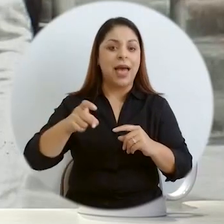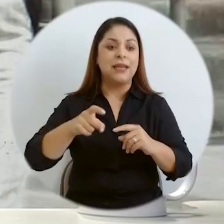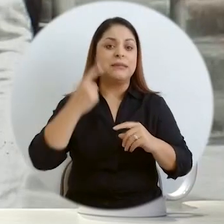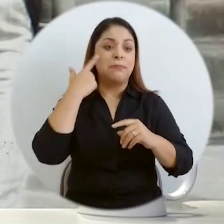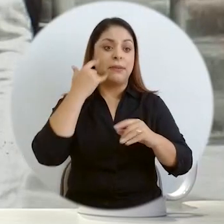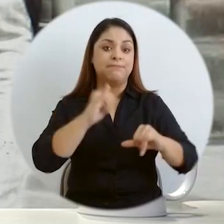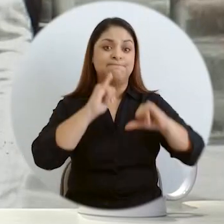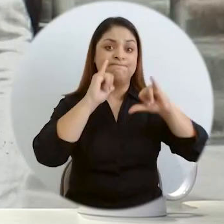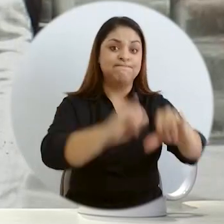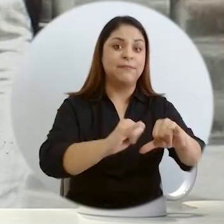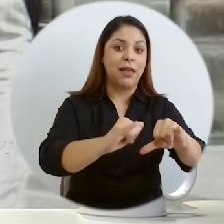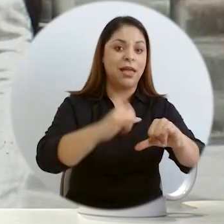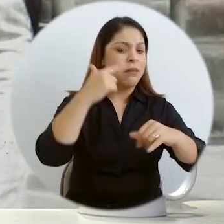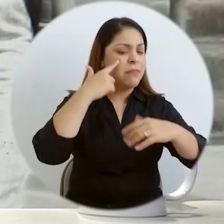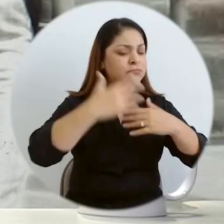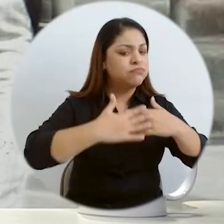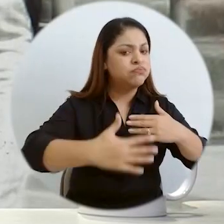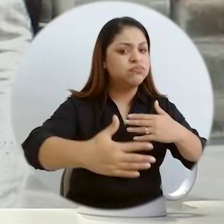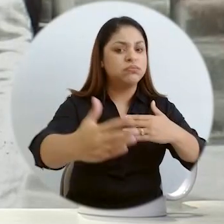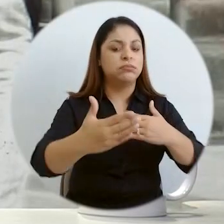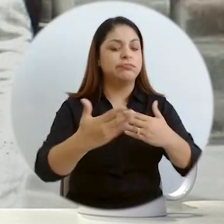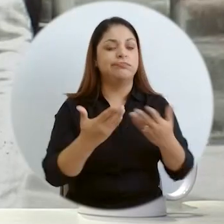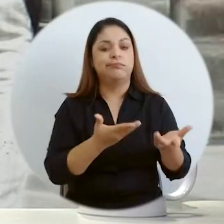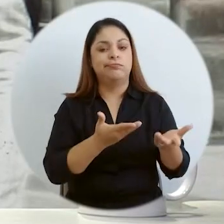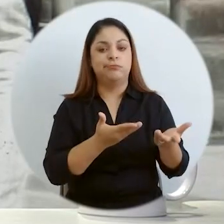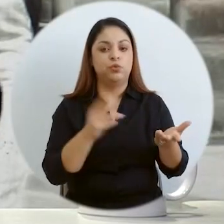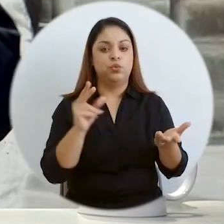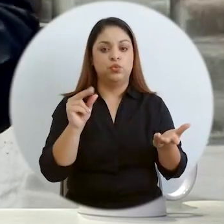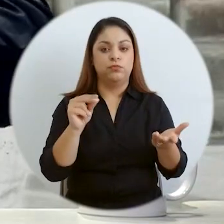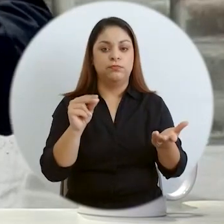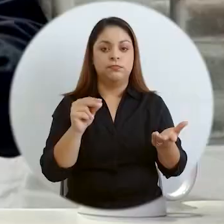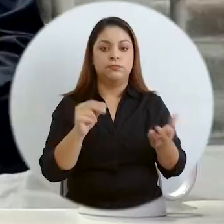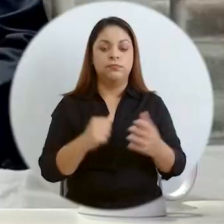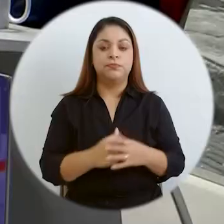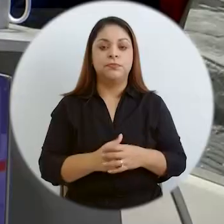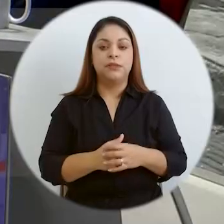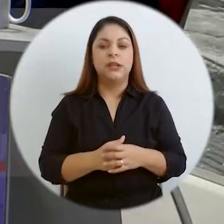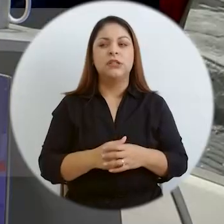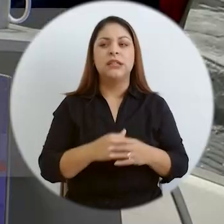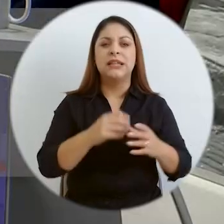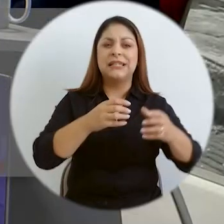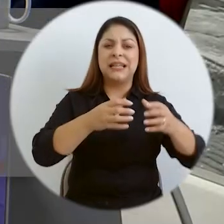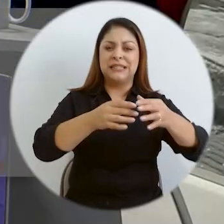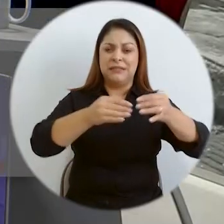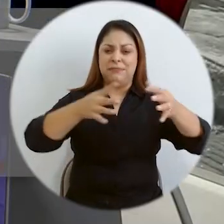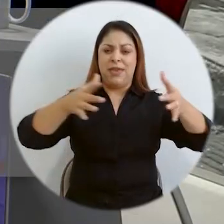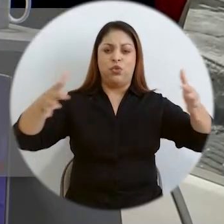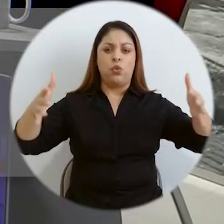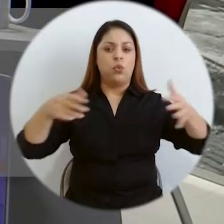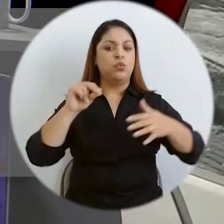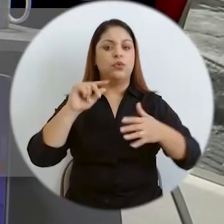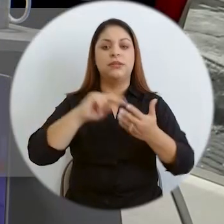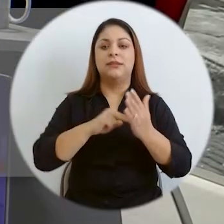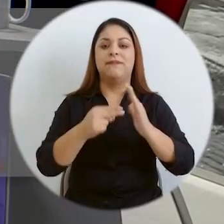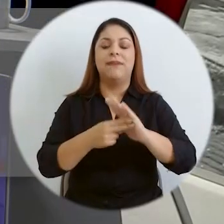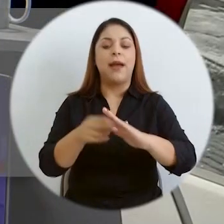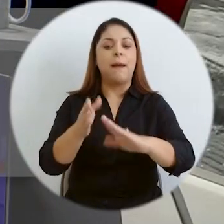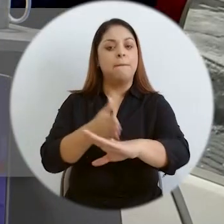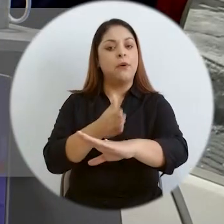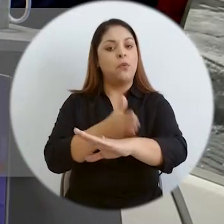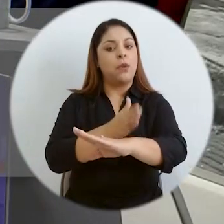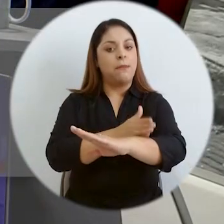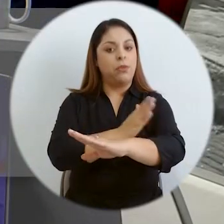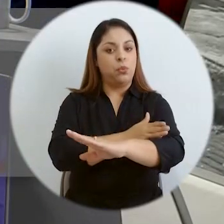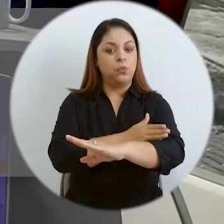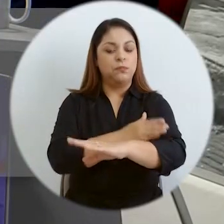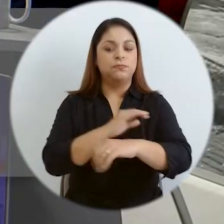no necesariamente ese crecimiento significa mejoramiento de las condiciones, aún hasta desde un